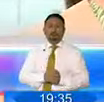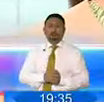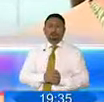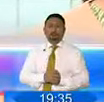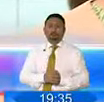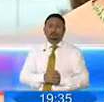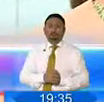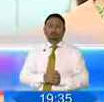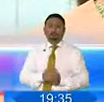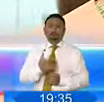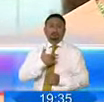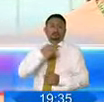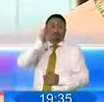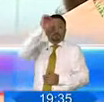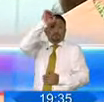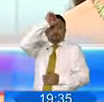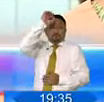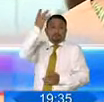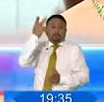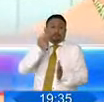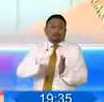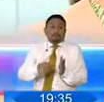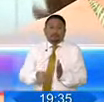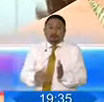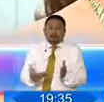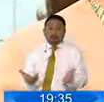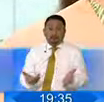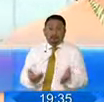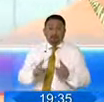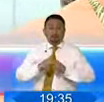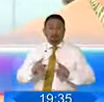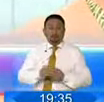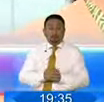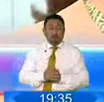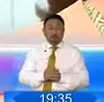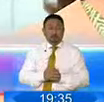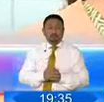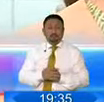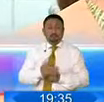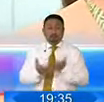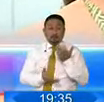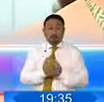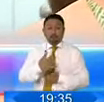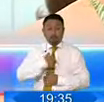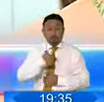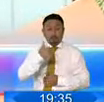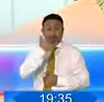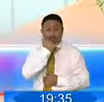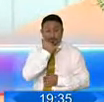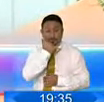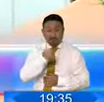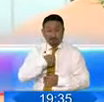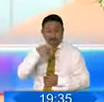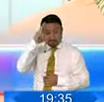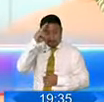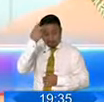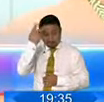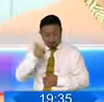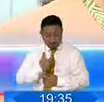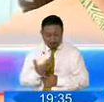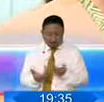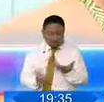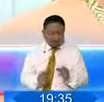sé qué llevó, qué desencadenó esto. Lo que sí digo es que si yo en algo he cometido un error, si en algo me equivoqué, si